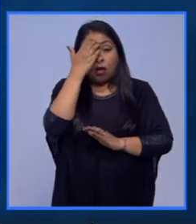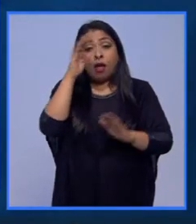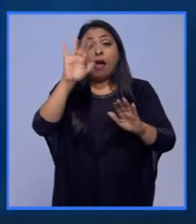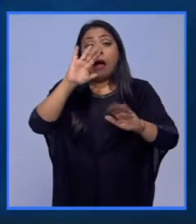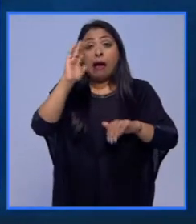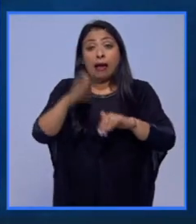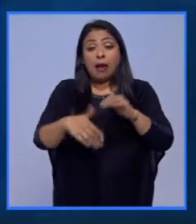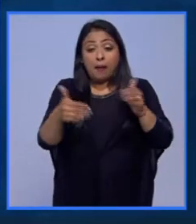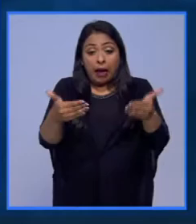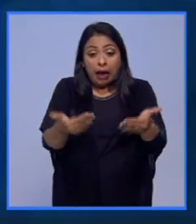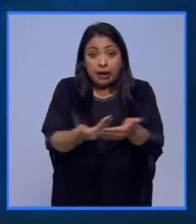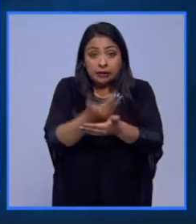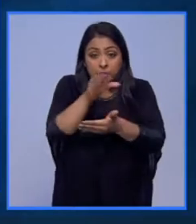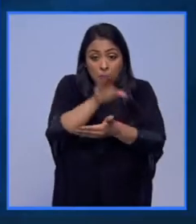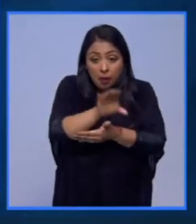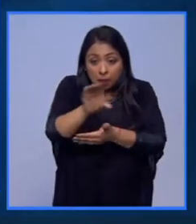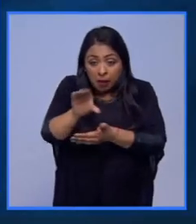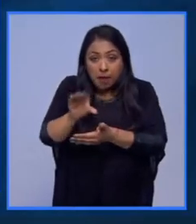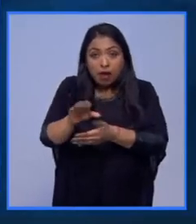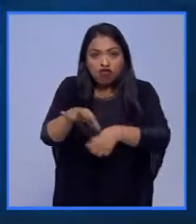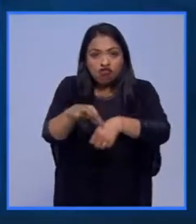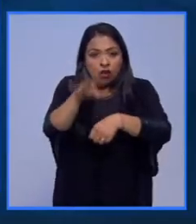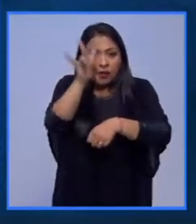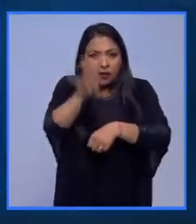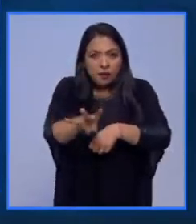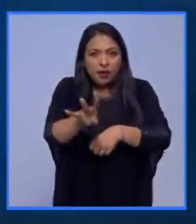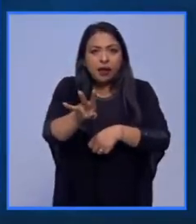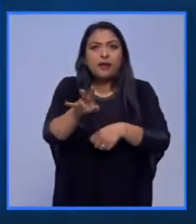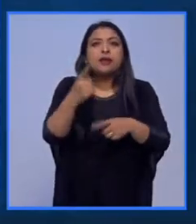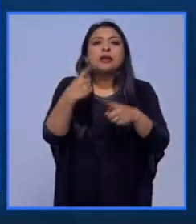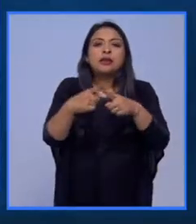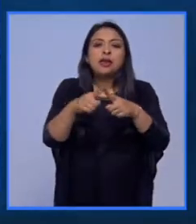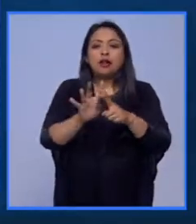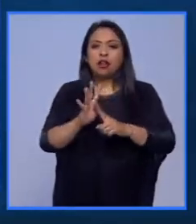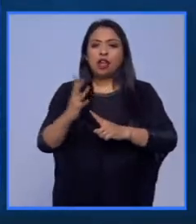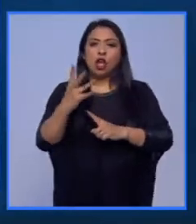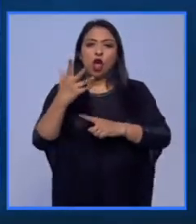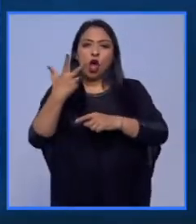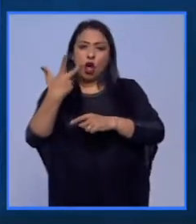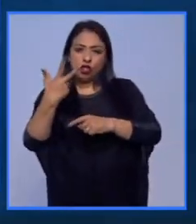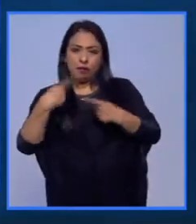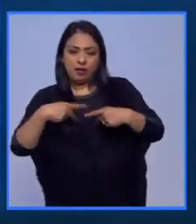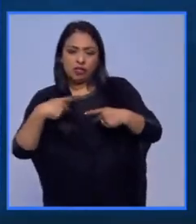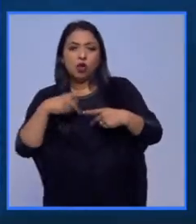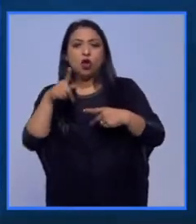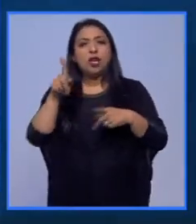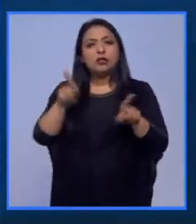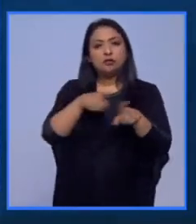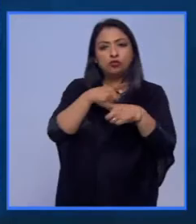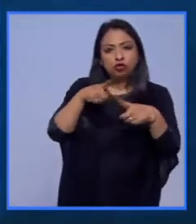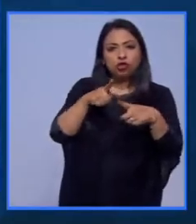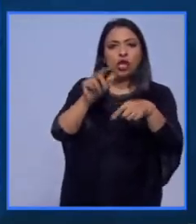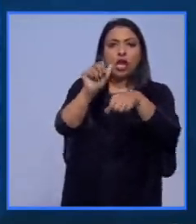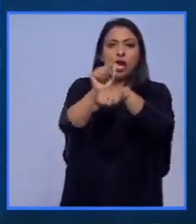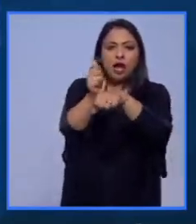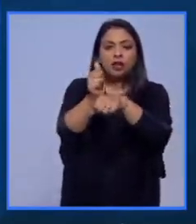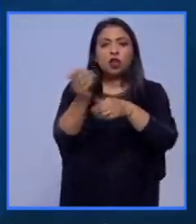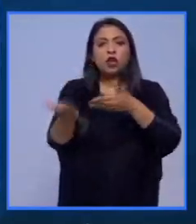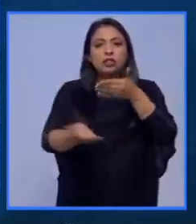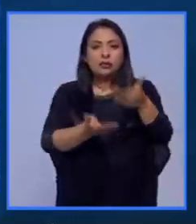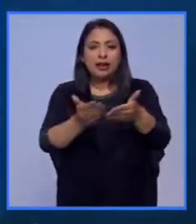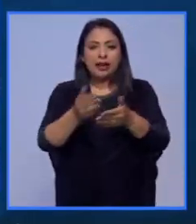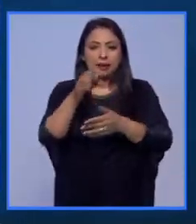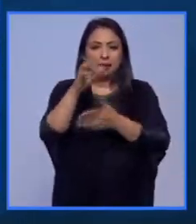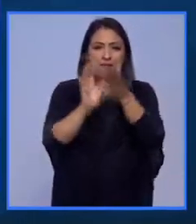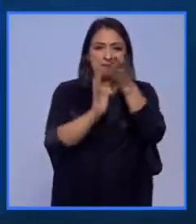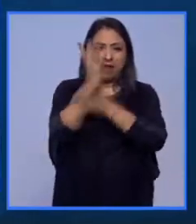nacimiento viviente, también escenificados con el octeto vocal, con los músicos en vivo, los actores, los bailarines y las